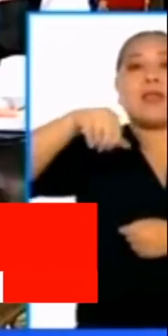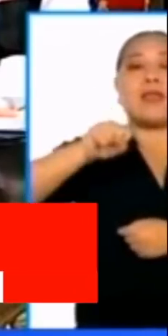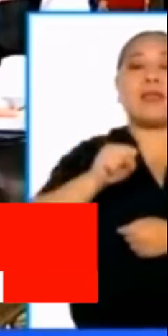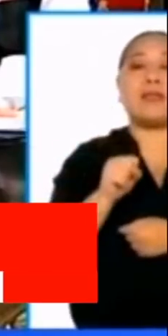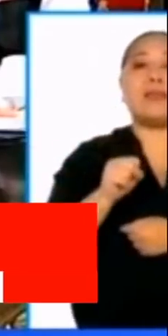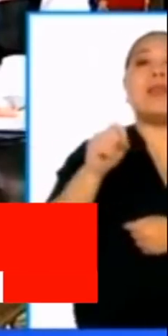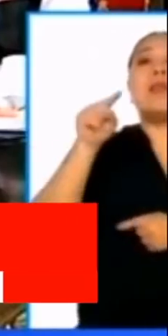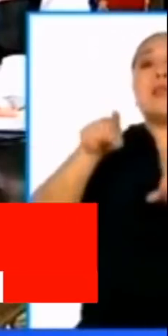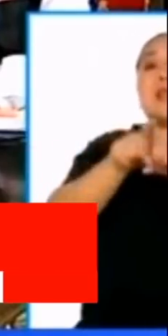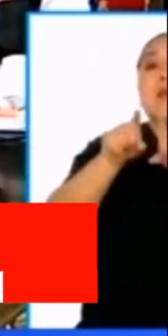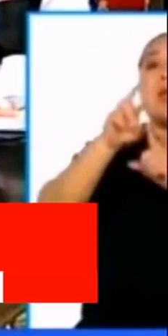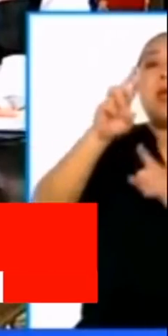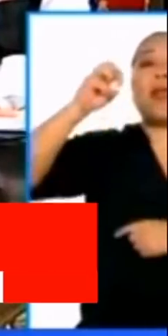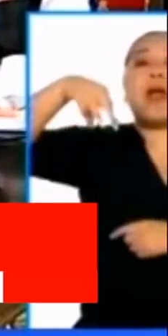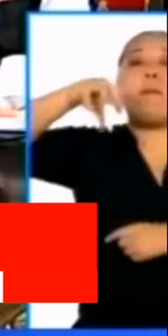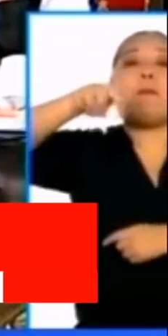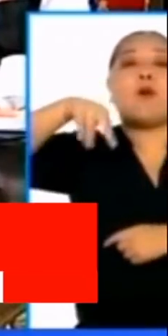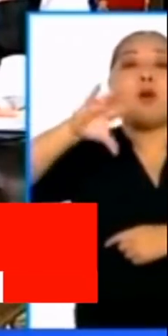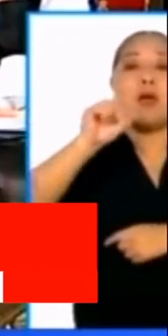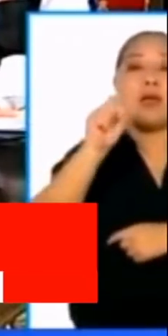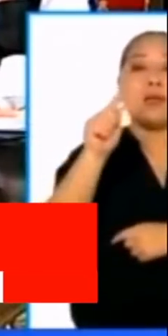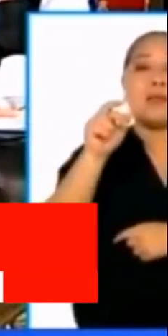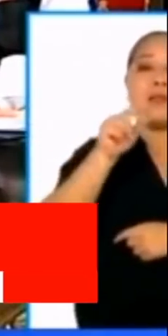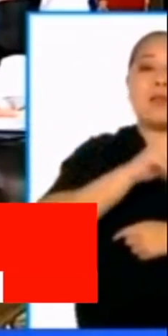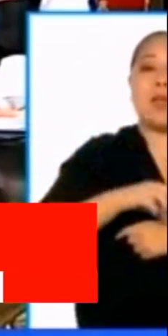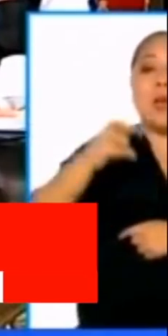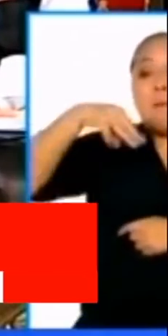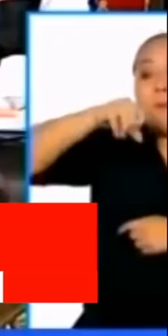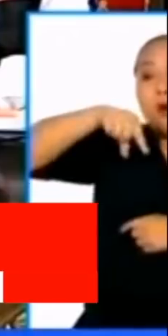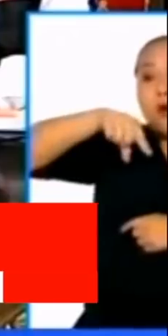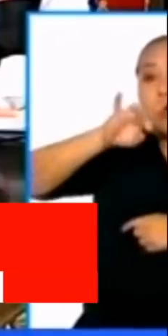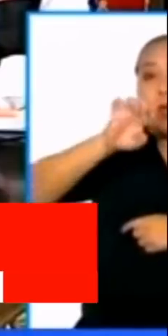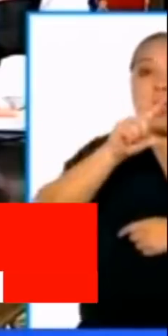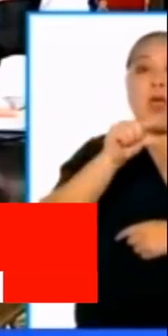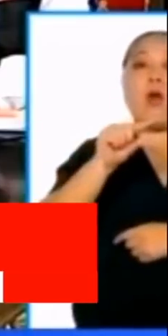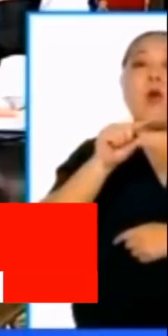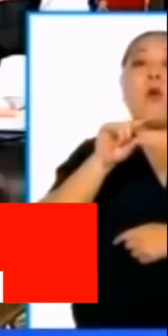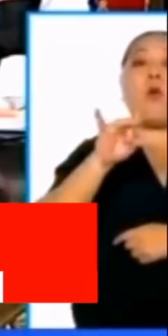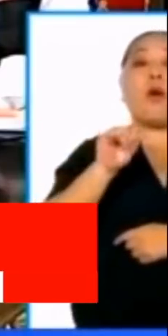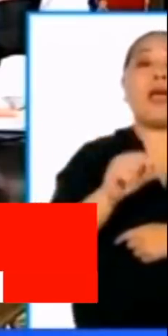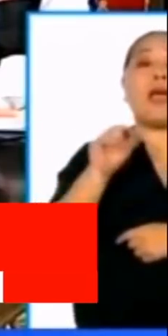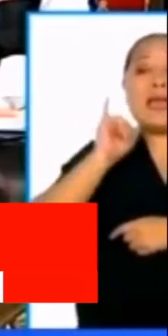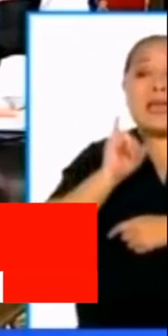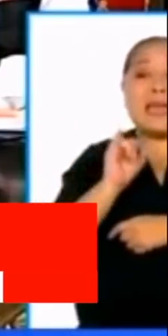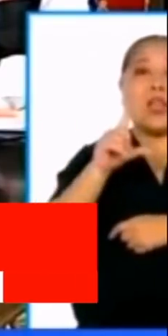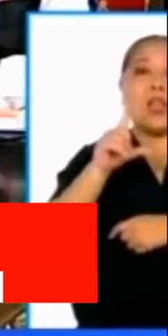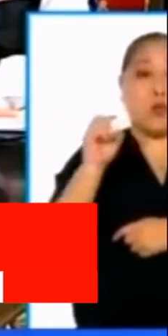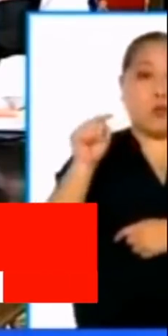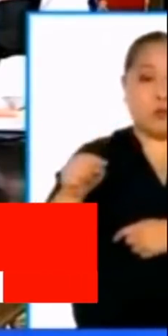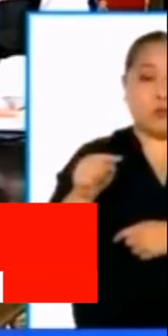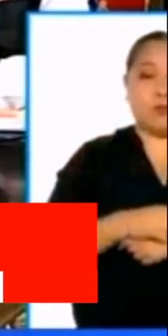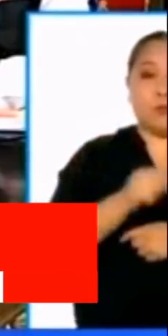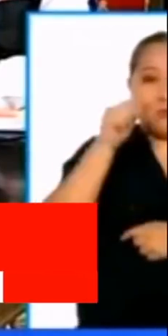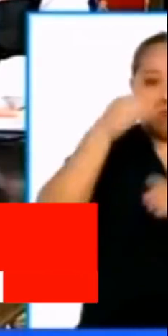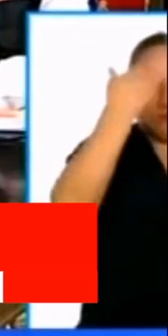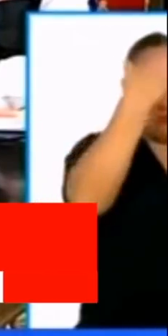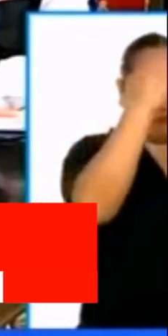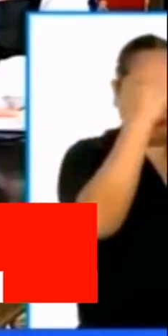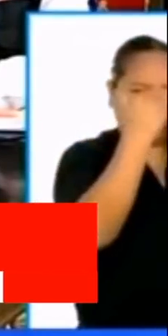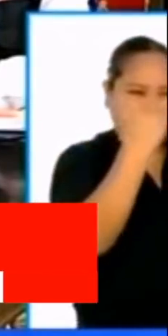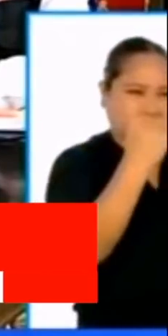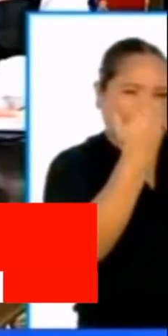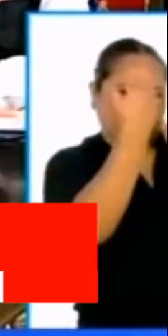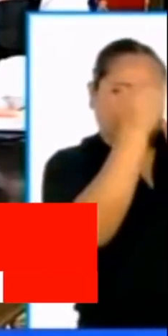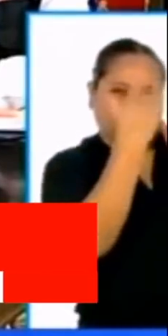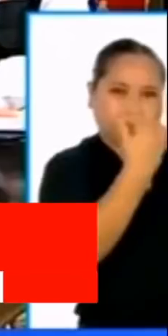de Maynas y Ramón Castilla. Y en Moquegua, la provincia de Hilo. Entonces, como ustedes